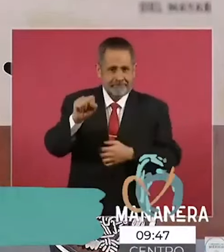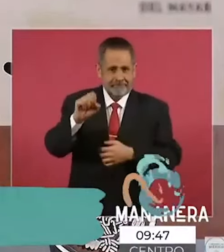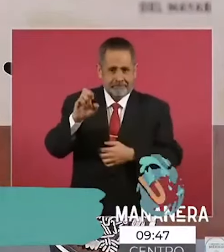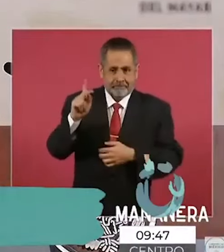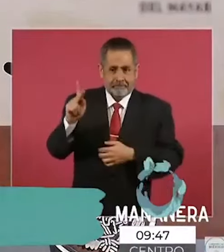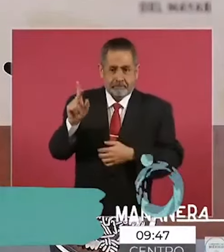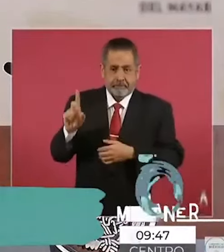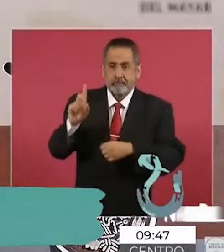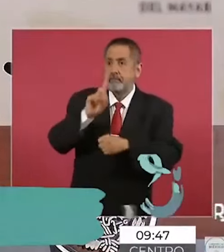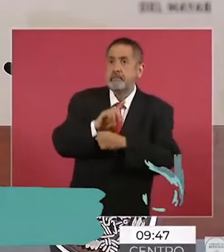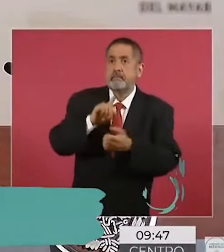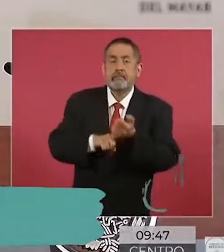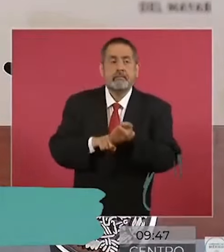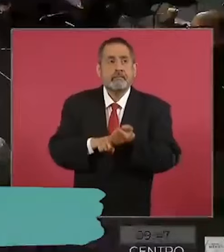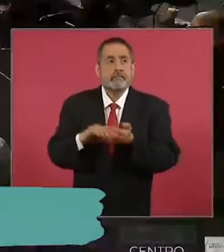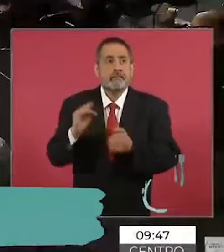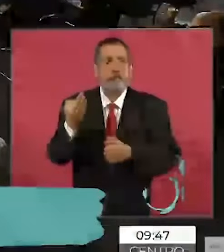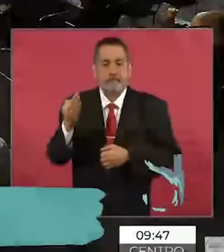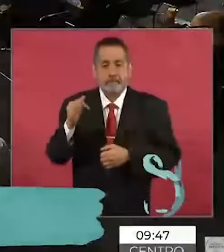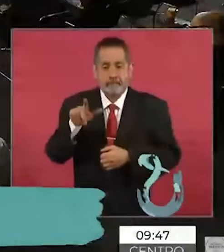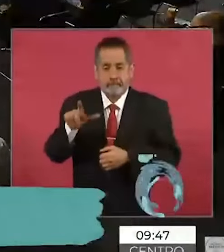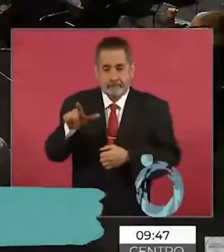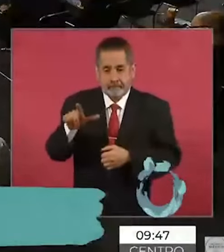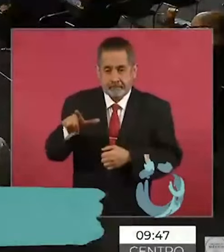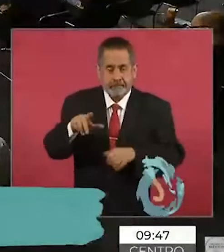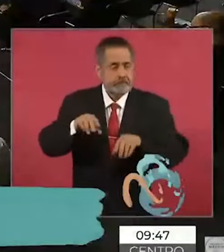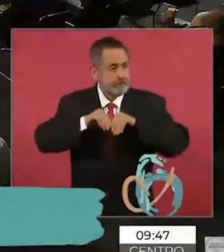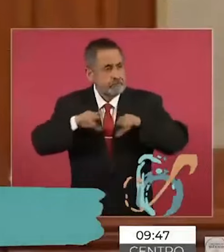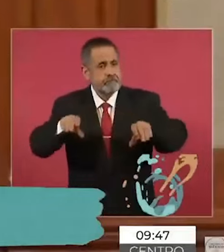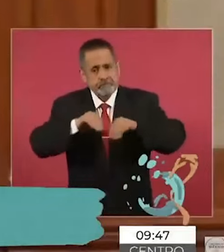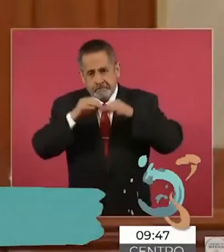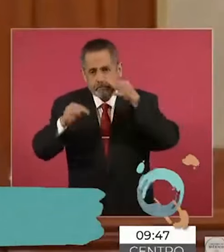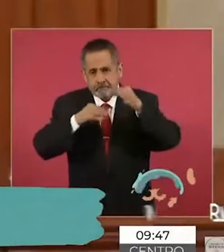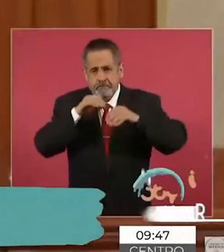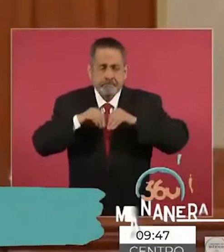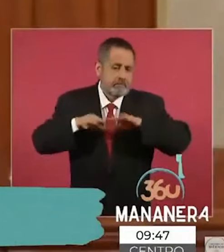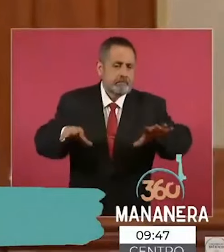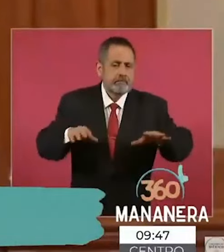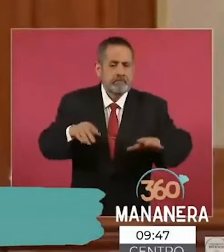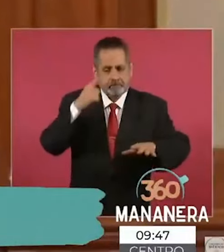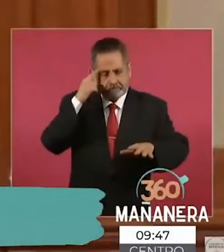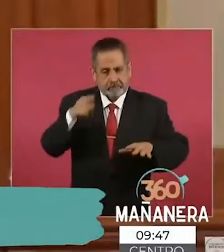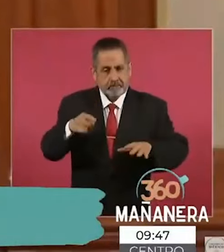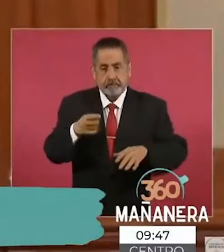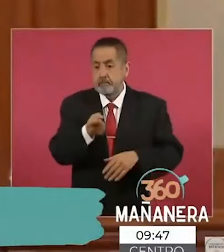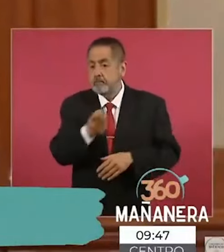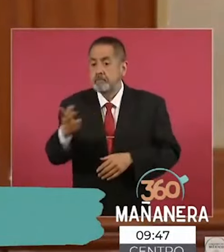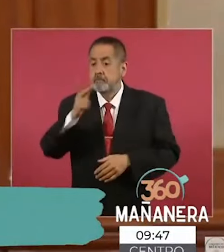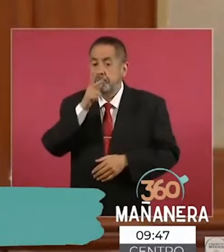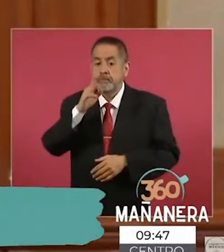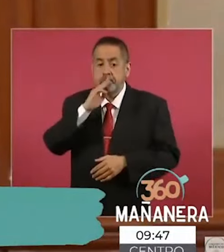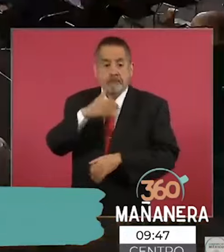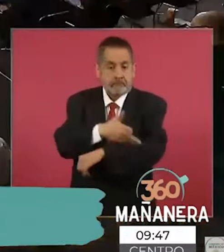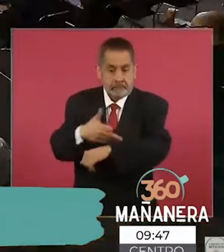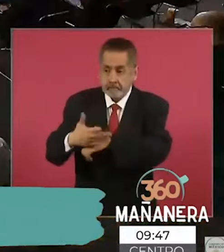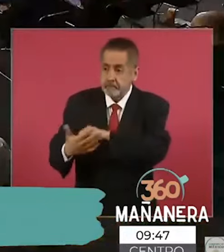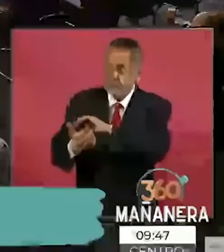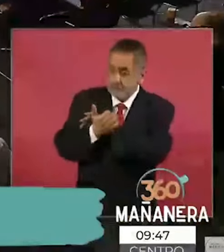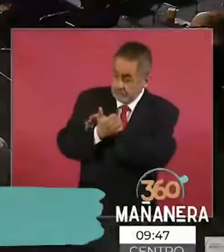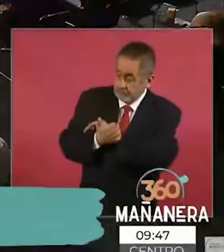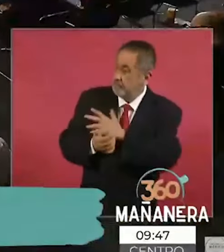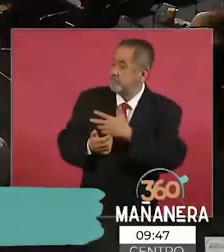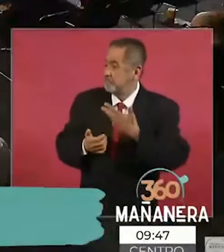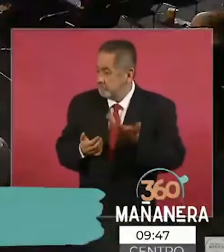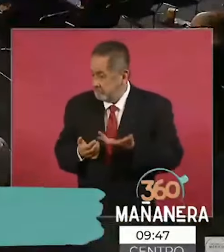deeres domésticos para las más de 250,000 familias que resultaron afectadas damnificadas por el paso